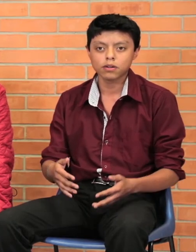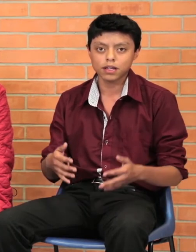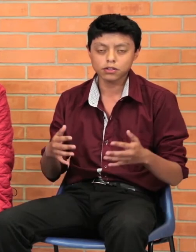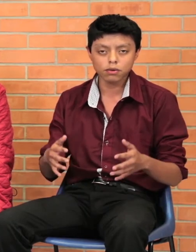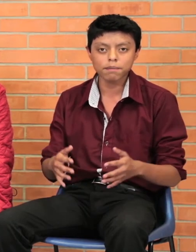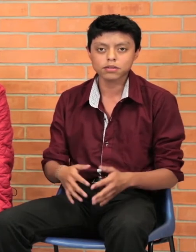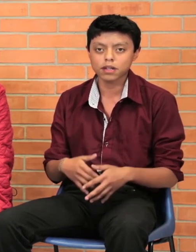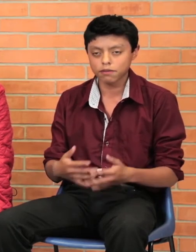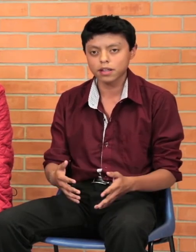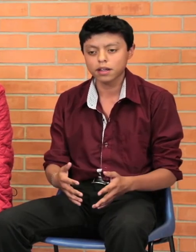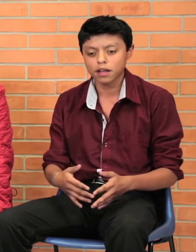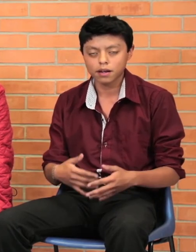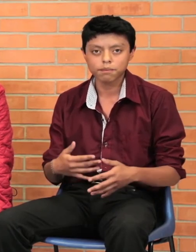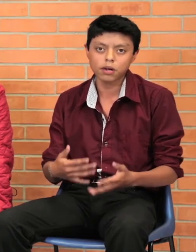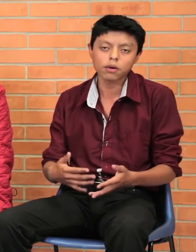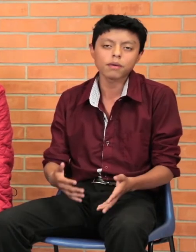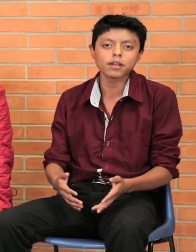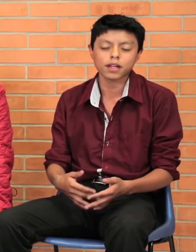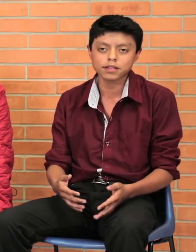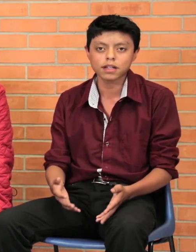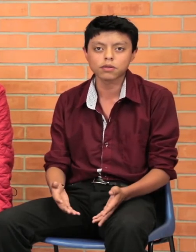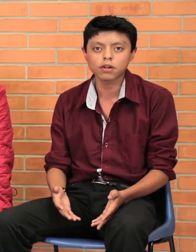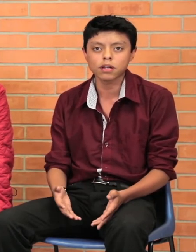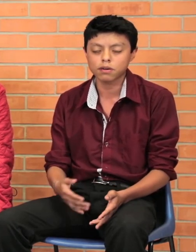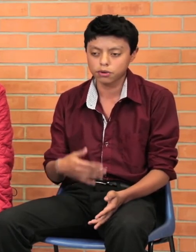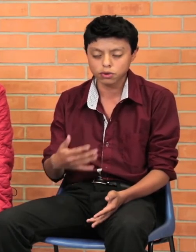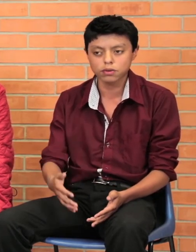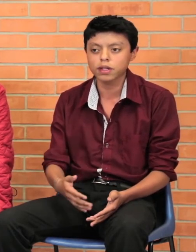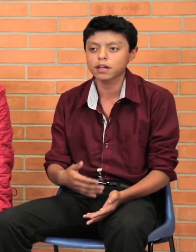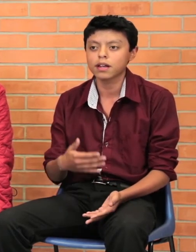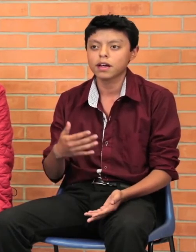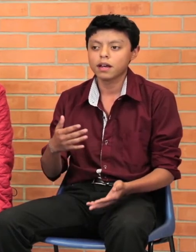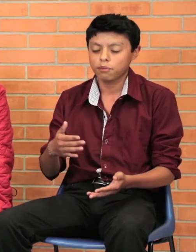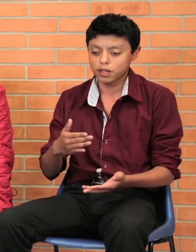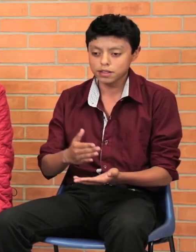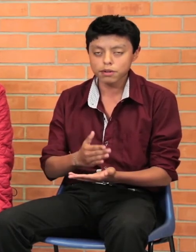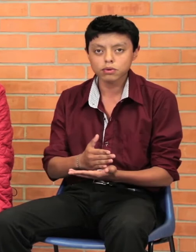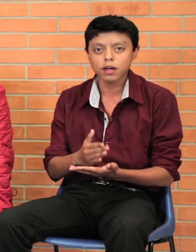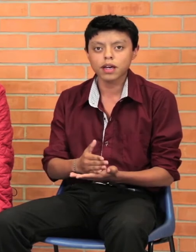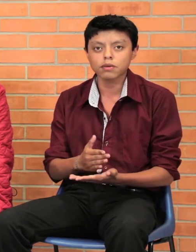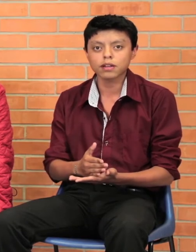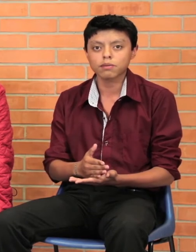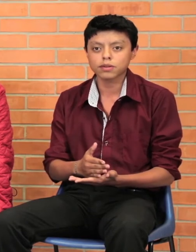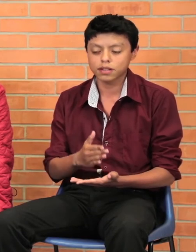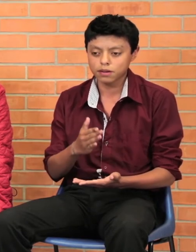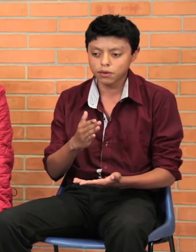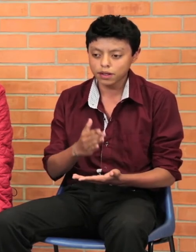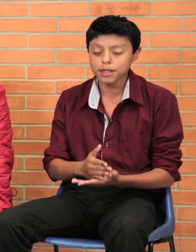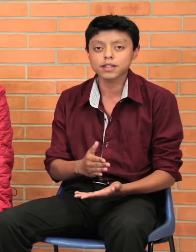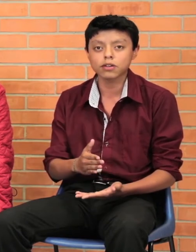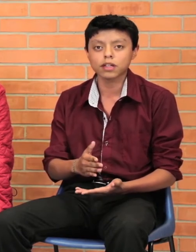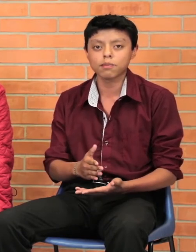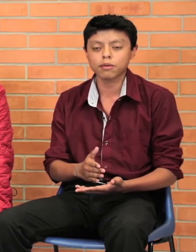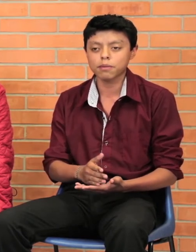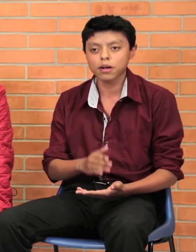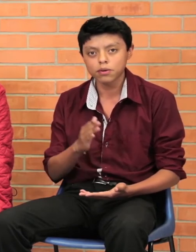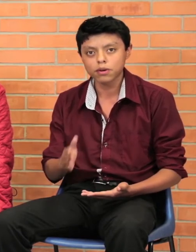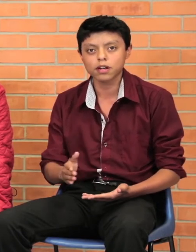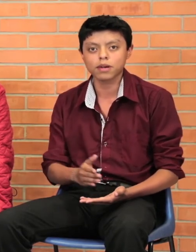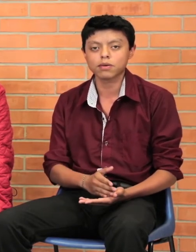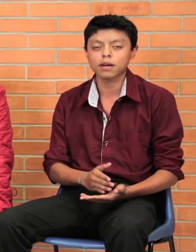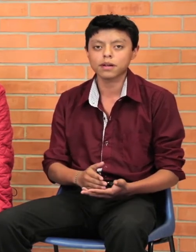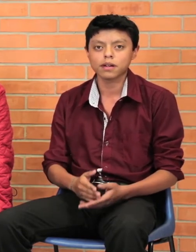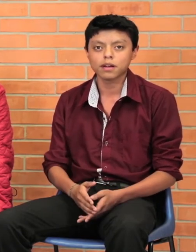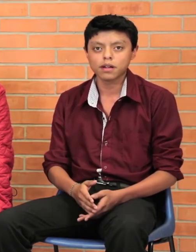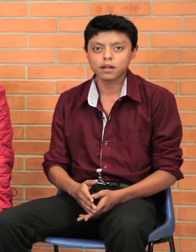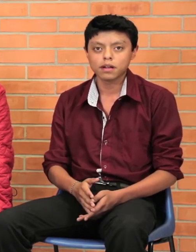que me dicen. O sea, ya soy una persona diferente. Pero obviamente gracias a Juconi por su ayuda, porque siempre estuvo ahí ayudándome. O sea, cuando a veces que yo tenía un